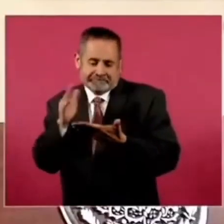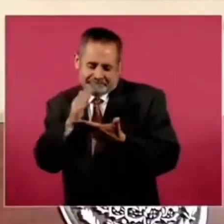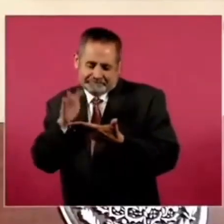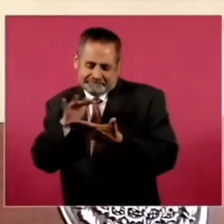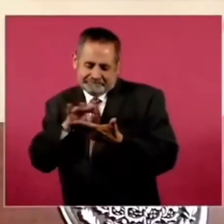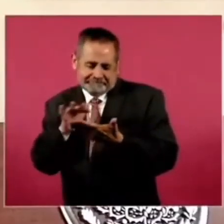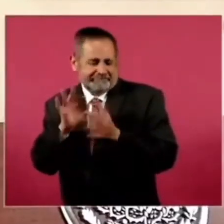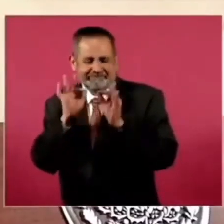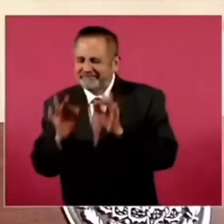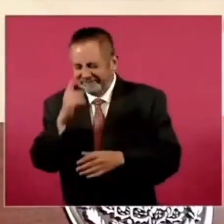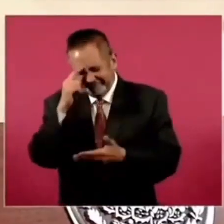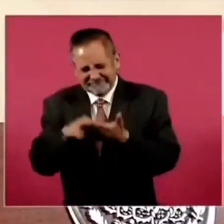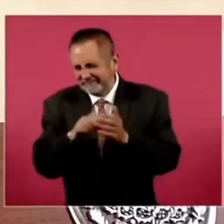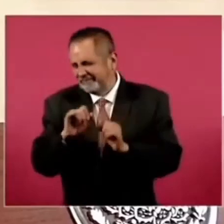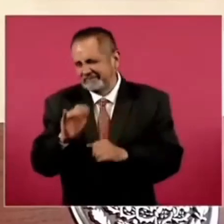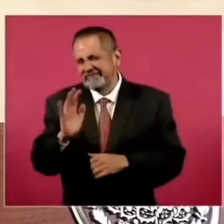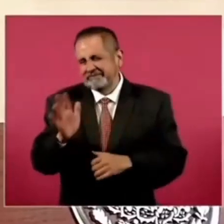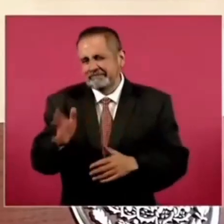libros,